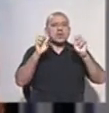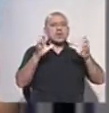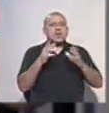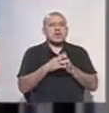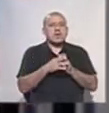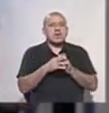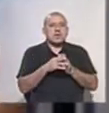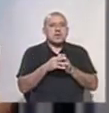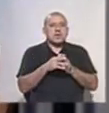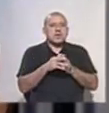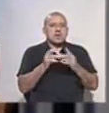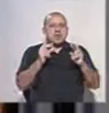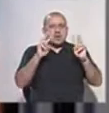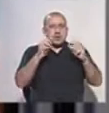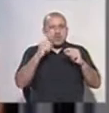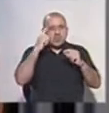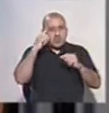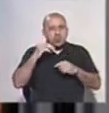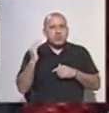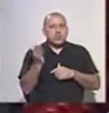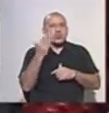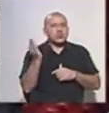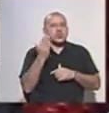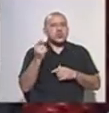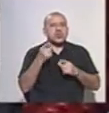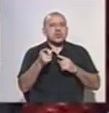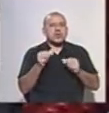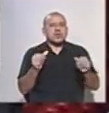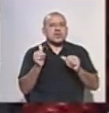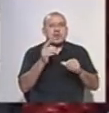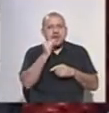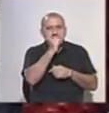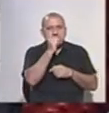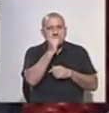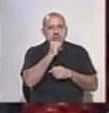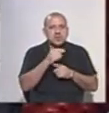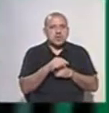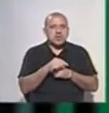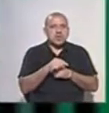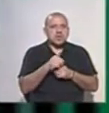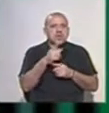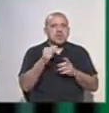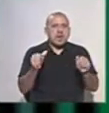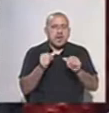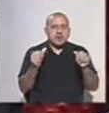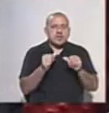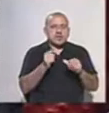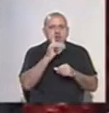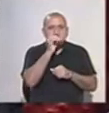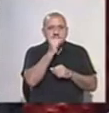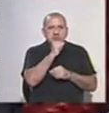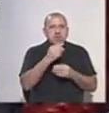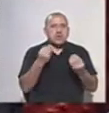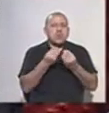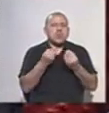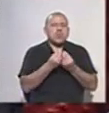momentos acotar un poco lo que producís y llevarlo a canciones? ¿Hacer canciones? Sí. Este hace canciones todo el tiempo. Yo tengo un montón de